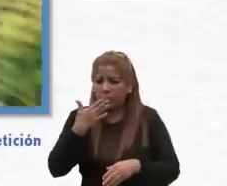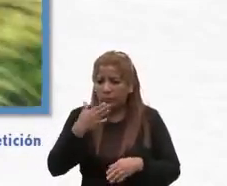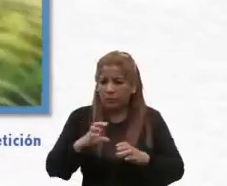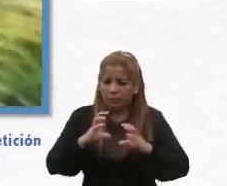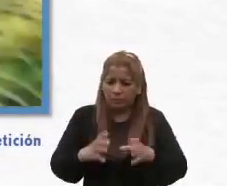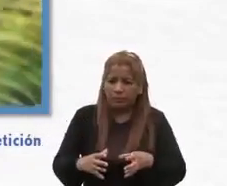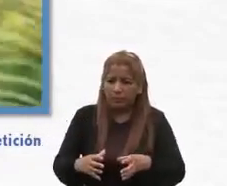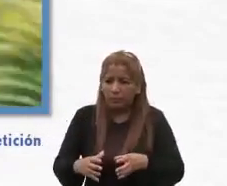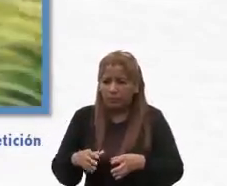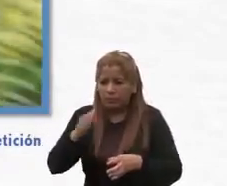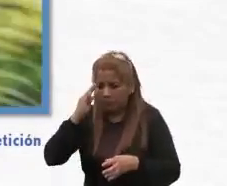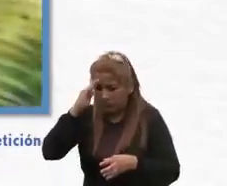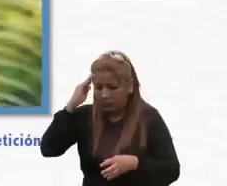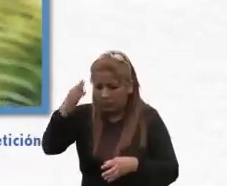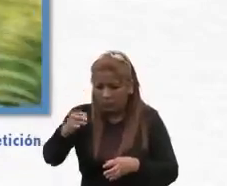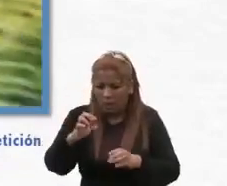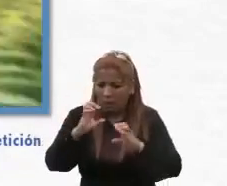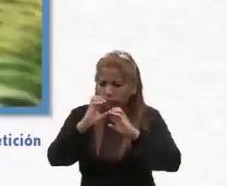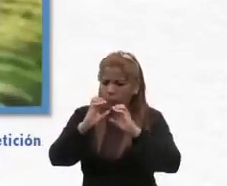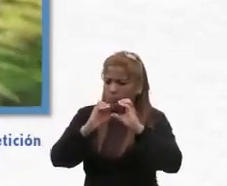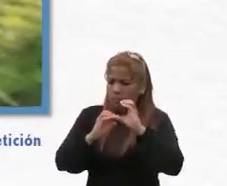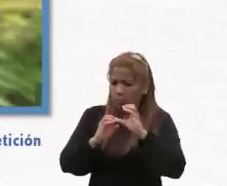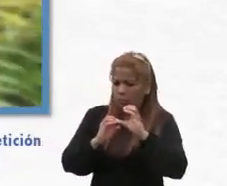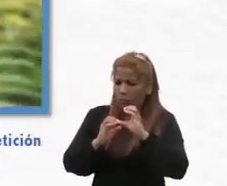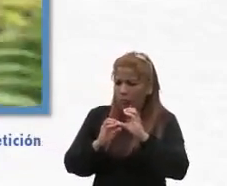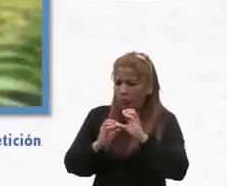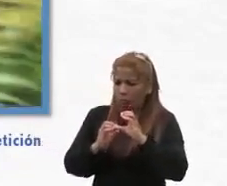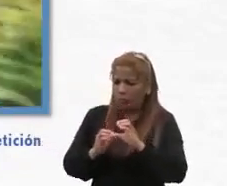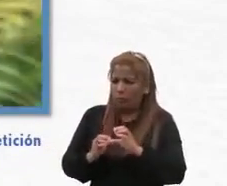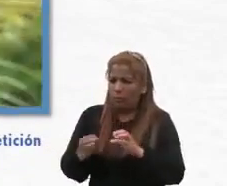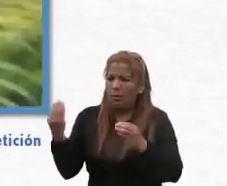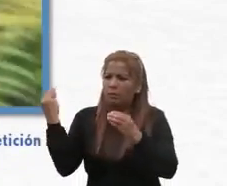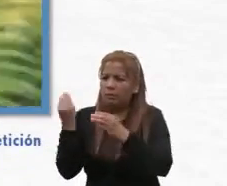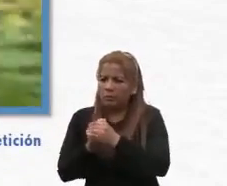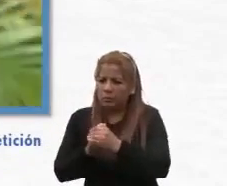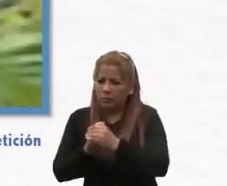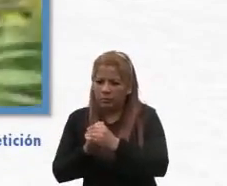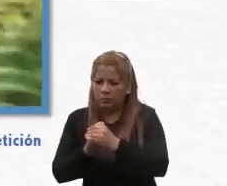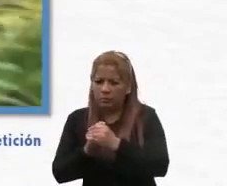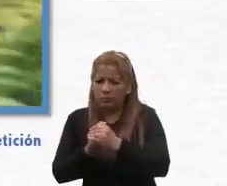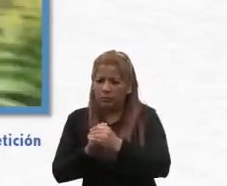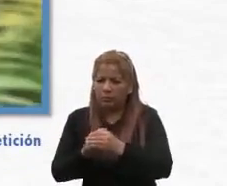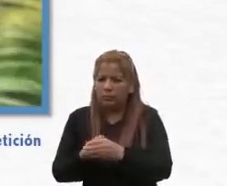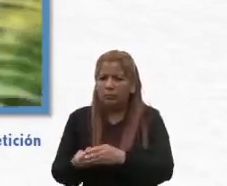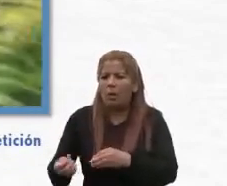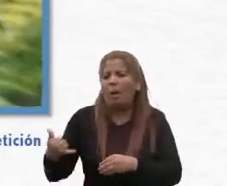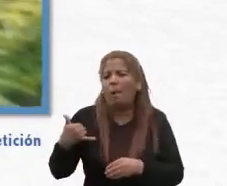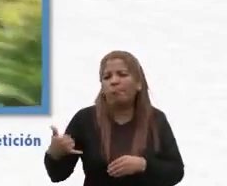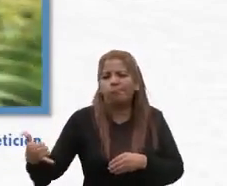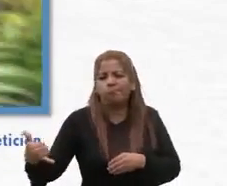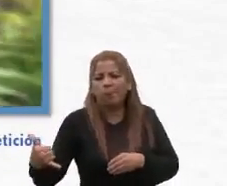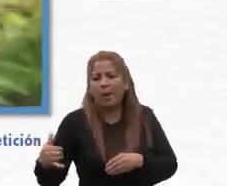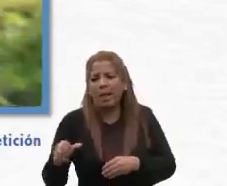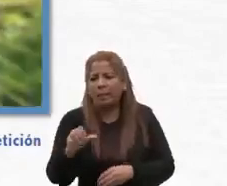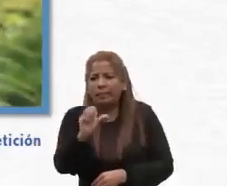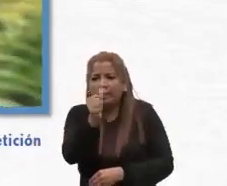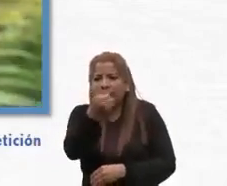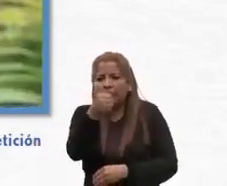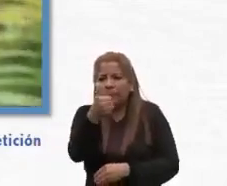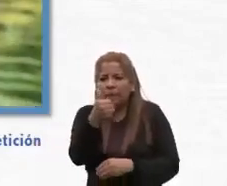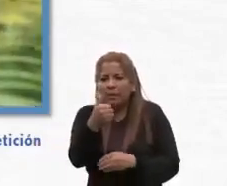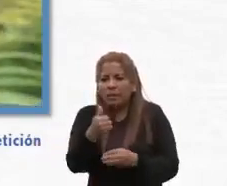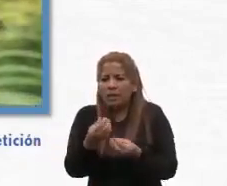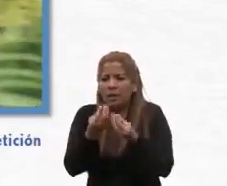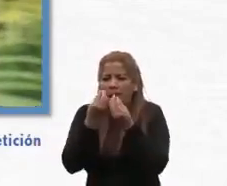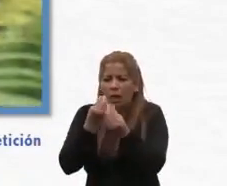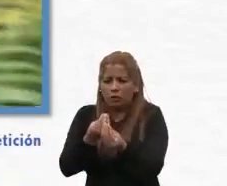un Cauca posible, un Cauca inclusivo, y ahí están los pueblos indígenas, los 10 pueblos indígenas que en este